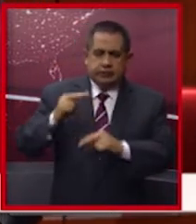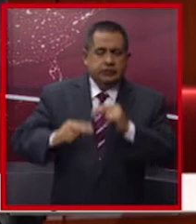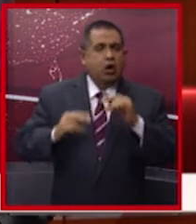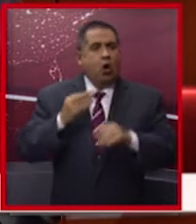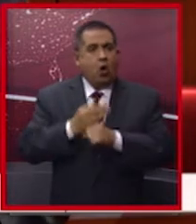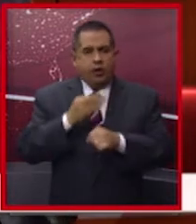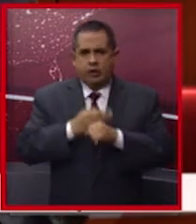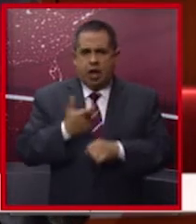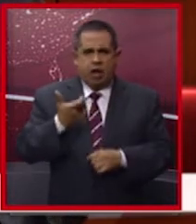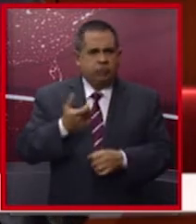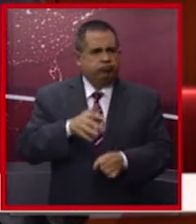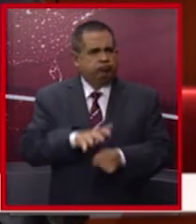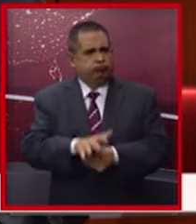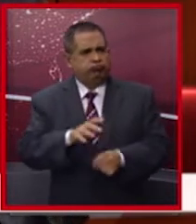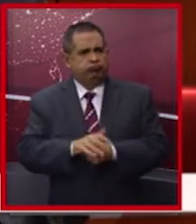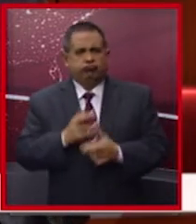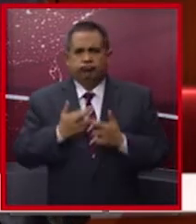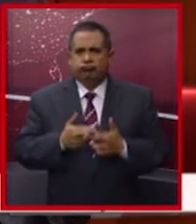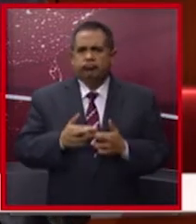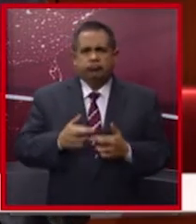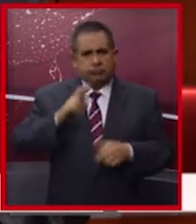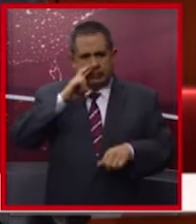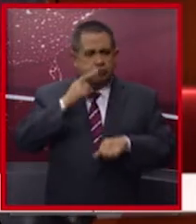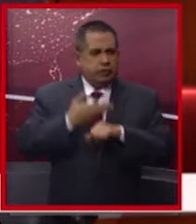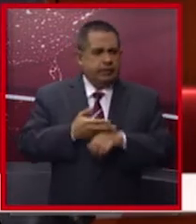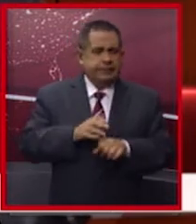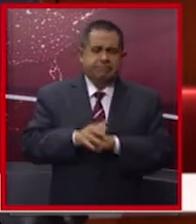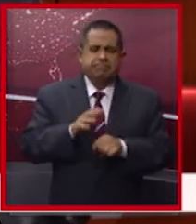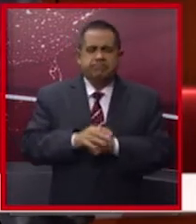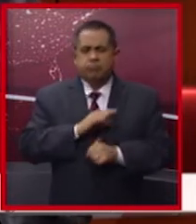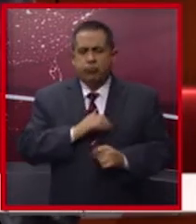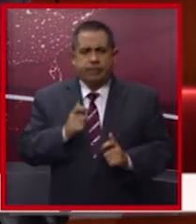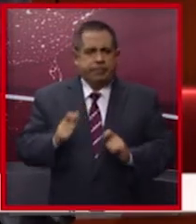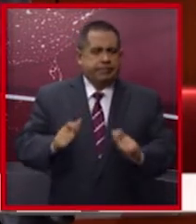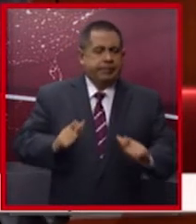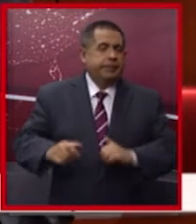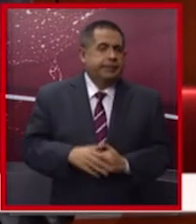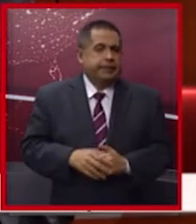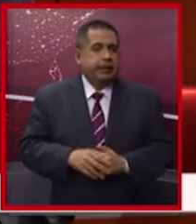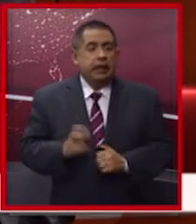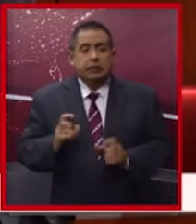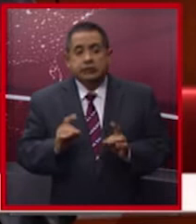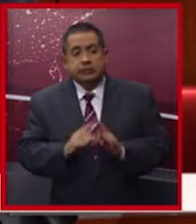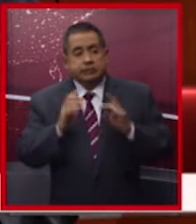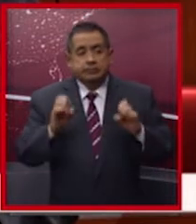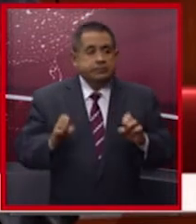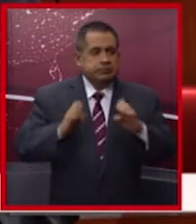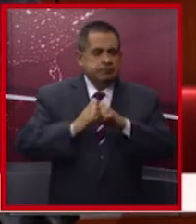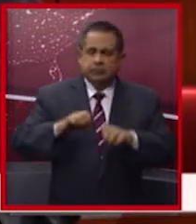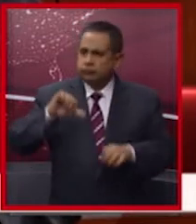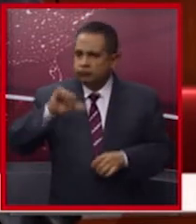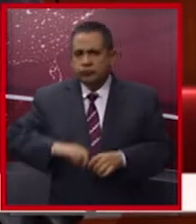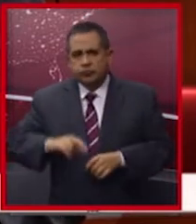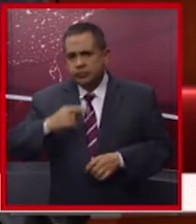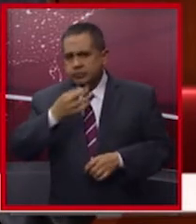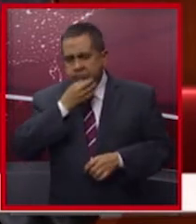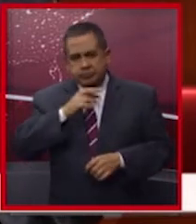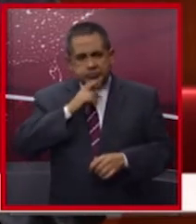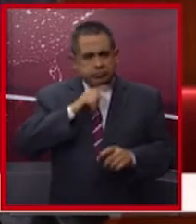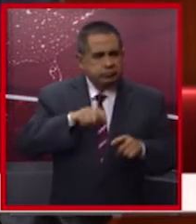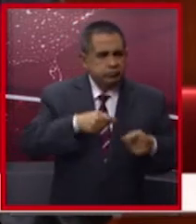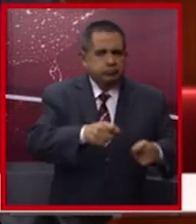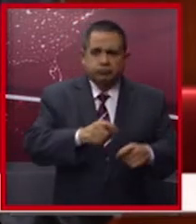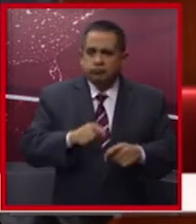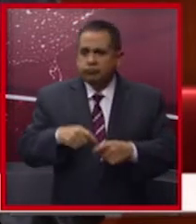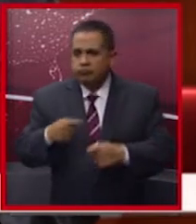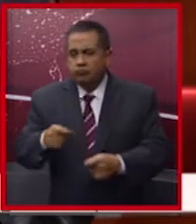arquitectura fiscal responsable y previsora. Esta nos ha permitido responder con prontitud a la emergencia y